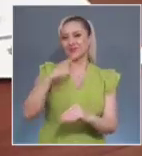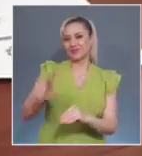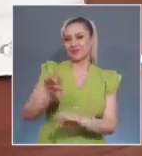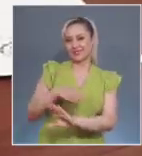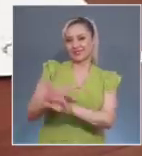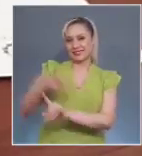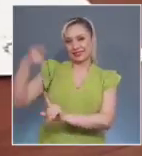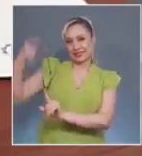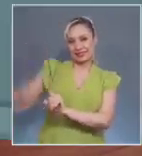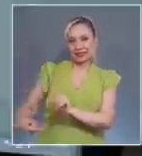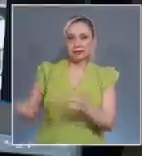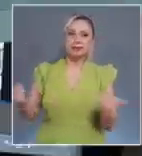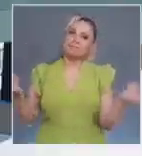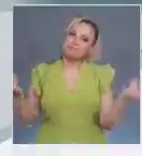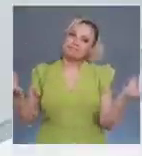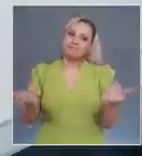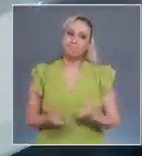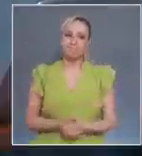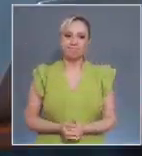Mario López Peña.